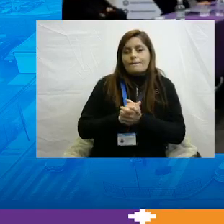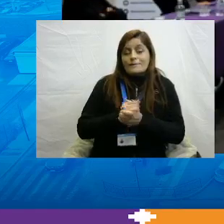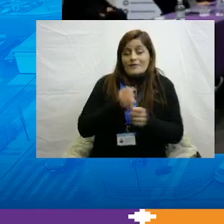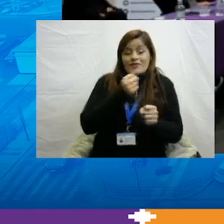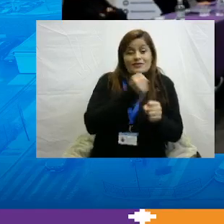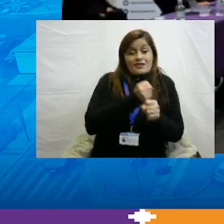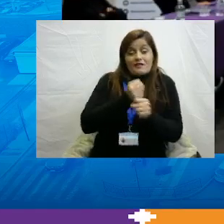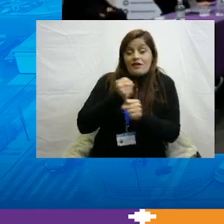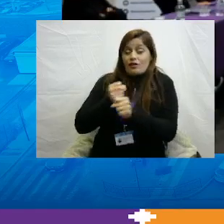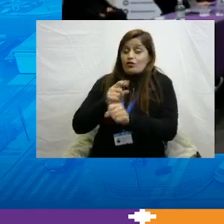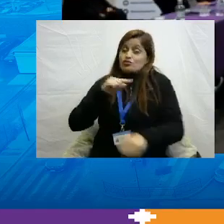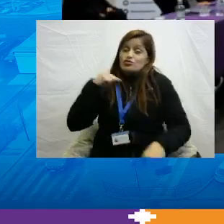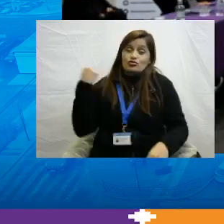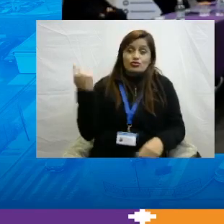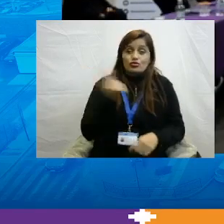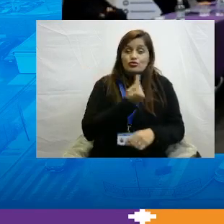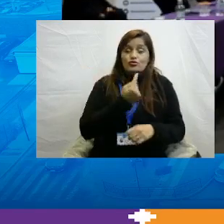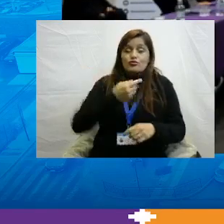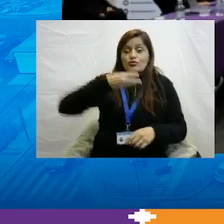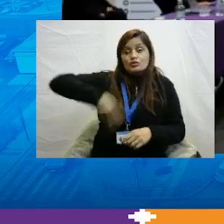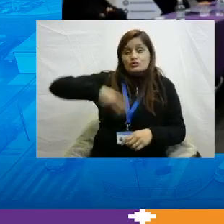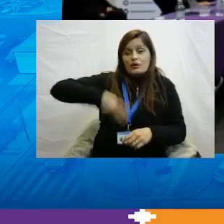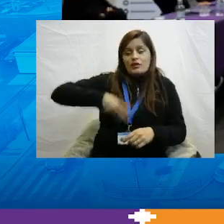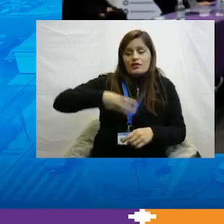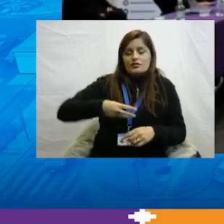trabajo colectivo al interior del municipio.